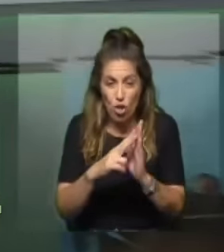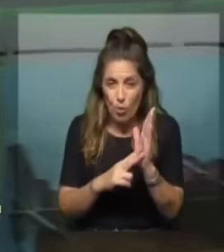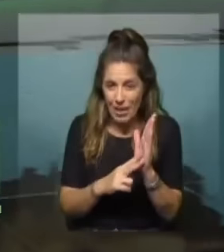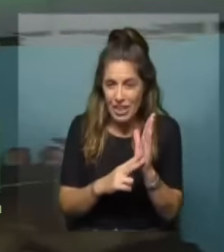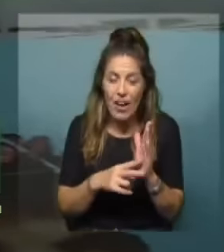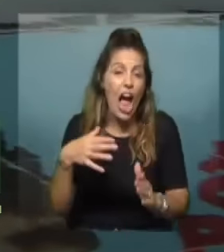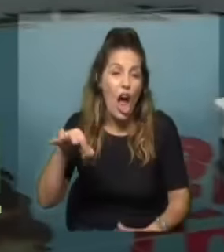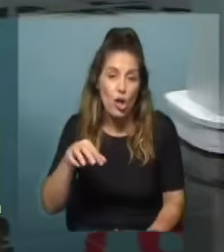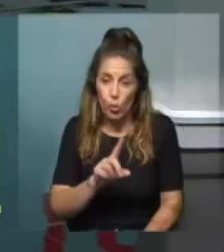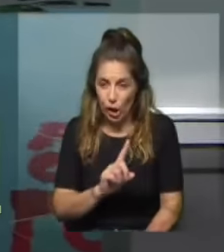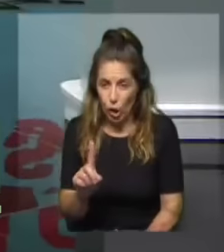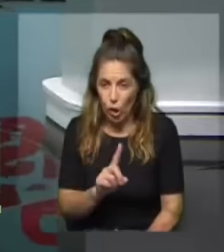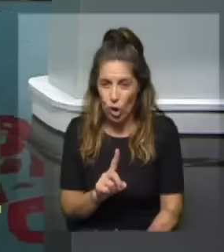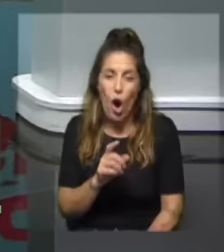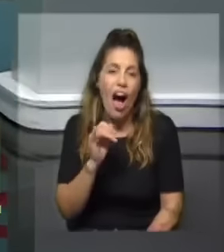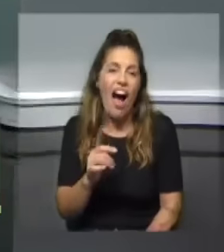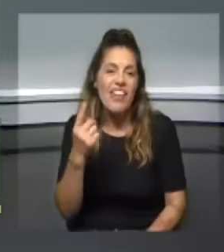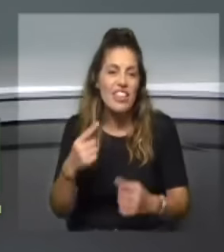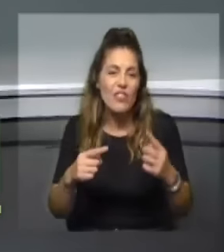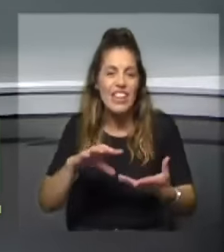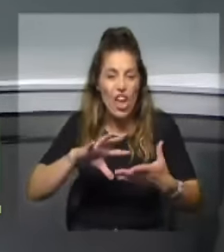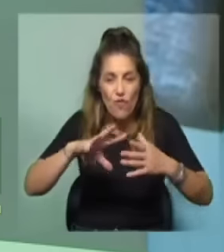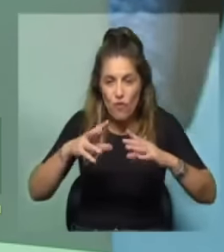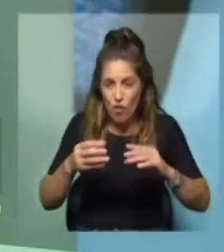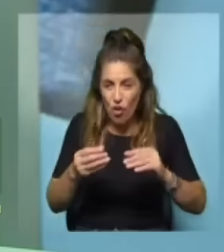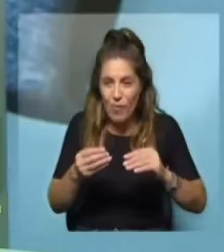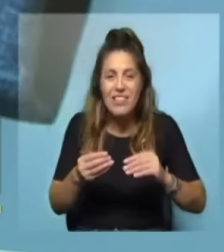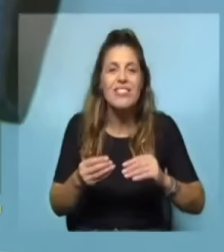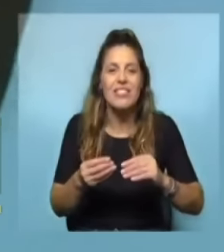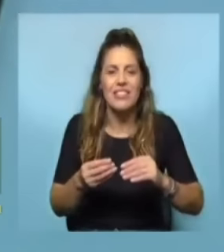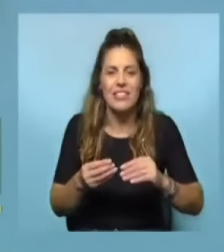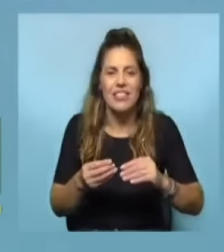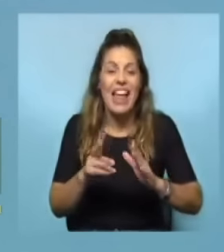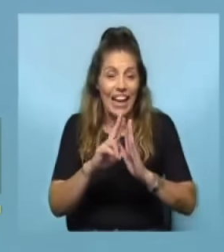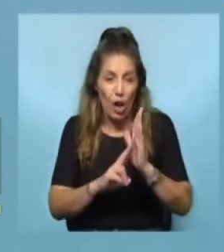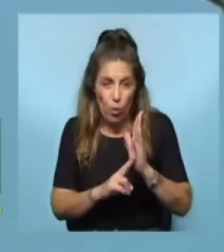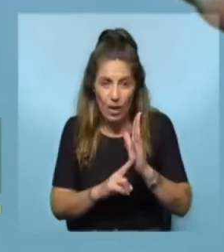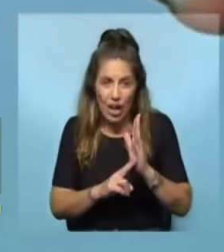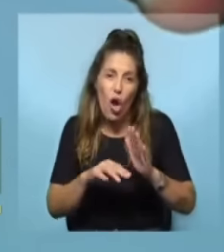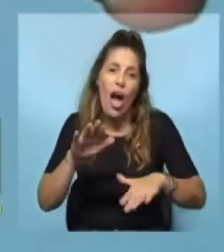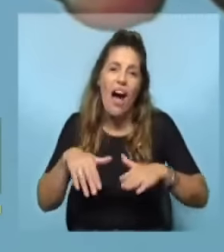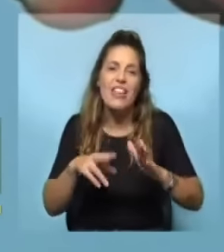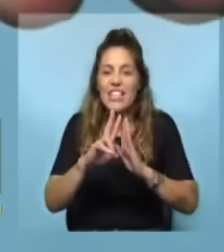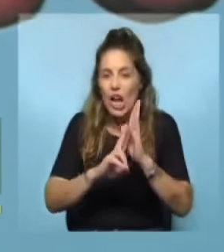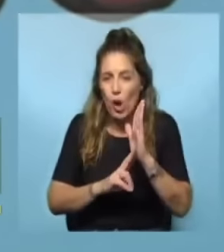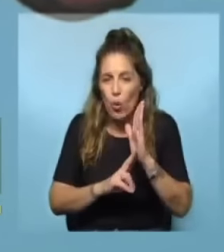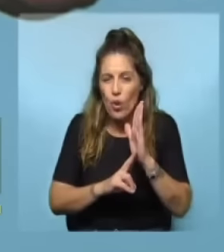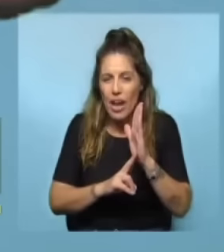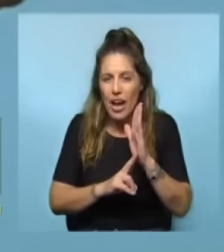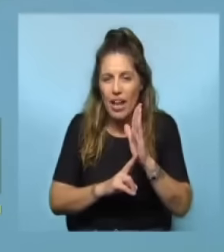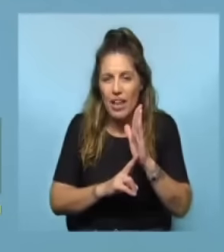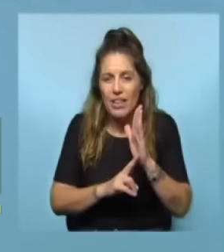no es el único eh Hay distintas formas de eh de regularlo porque a veces regulan a